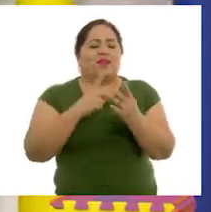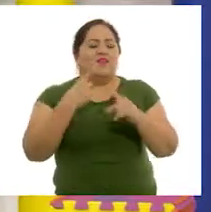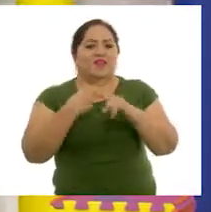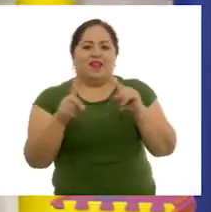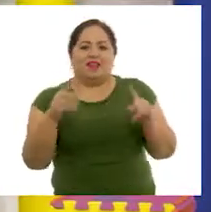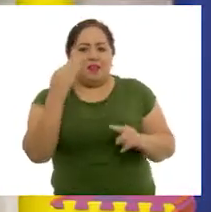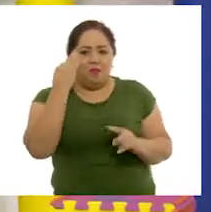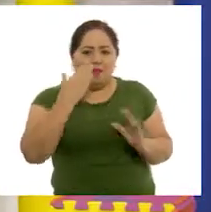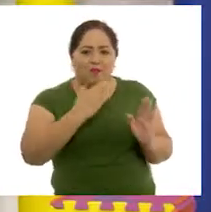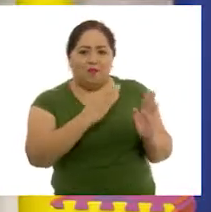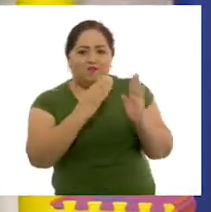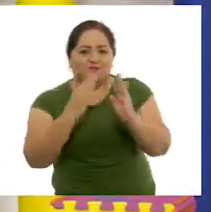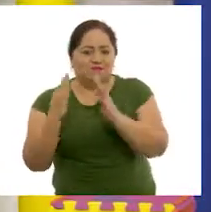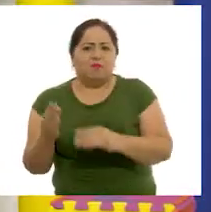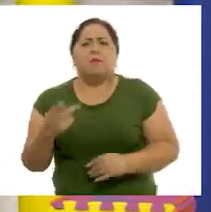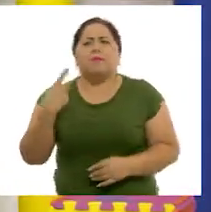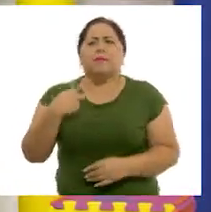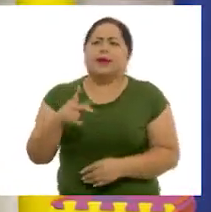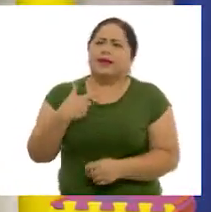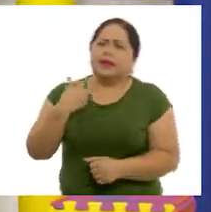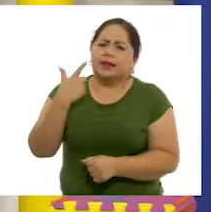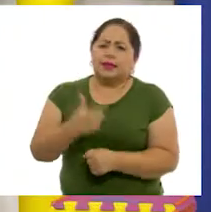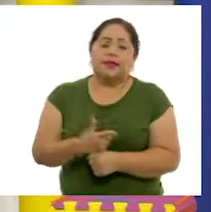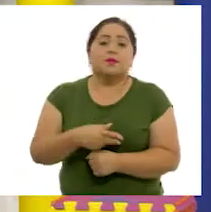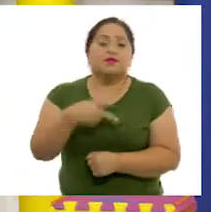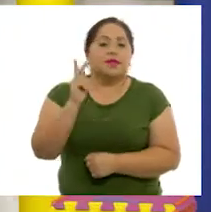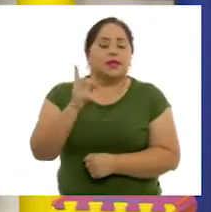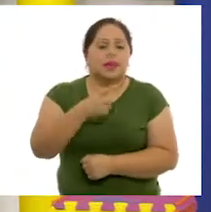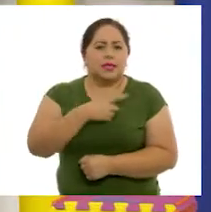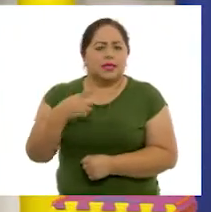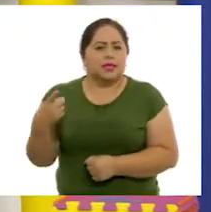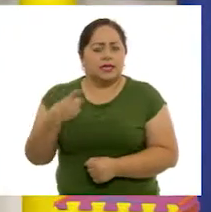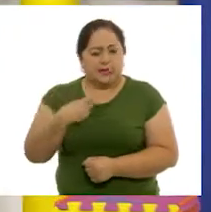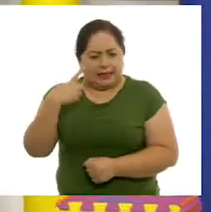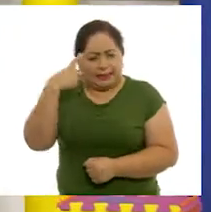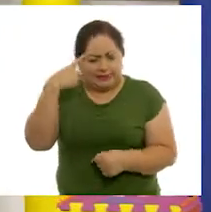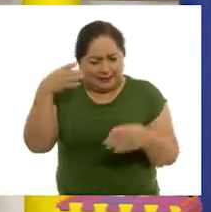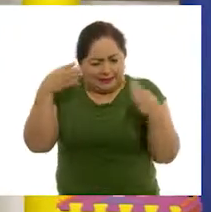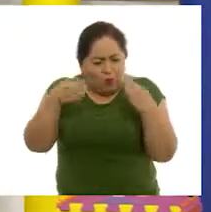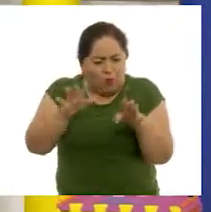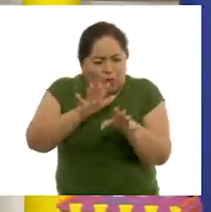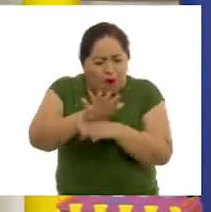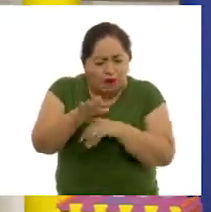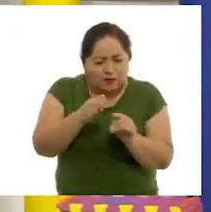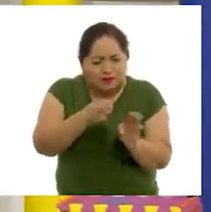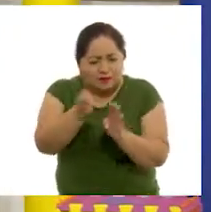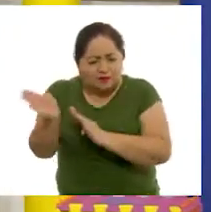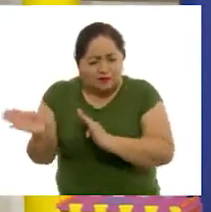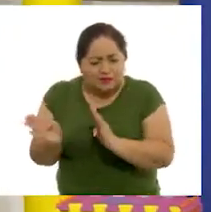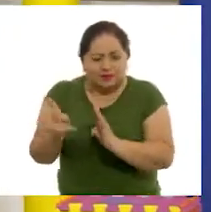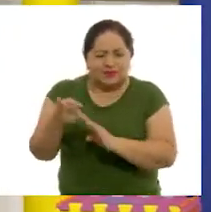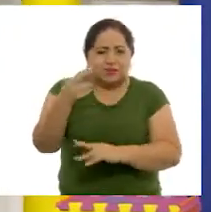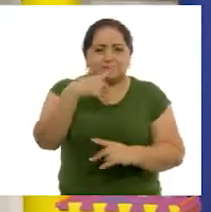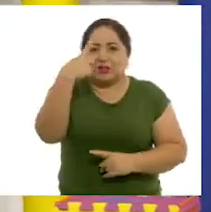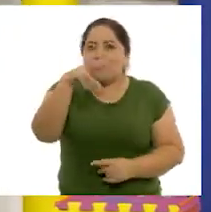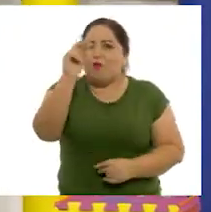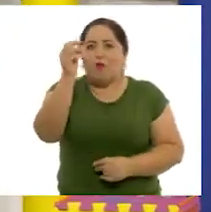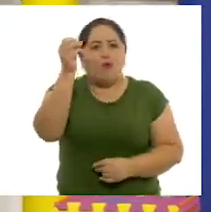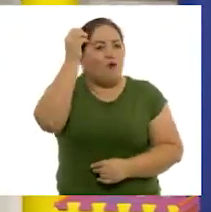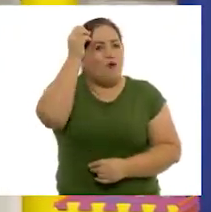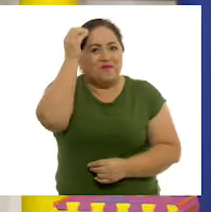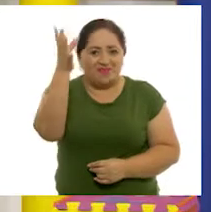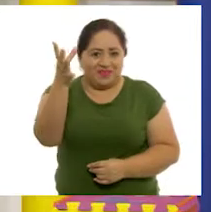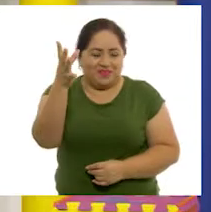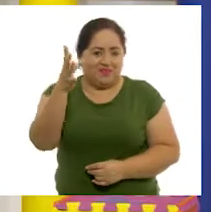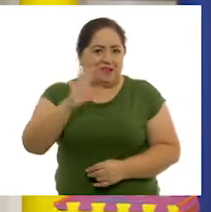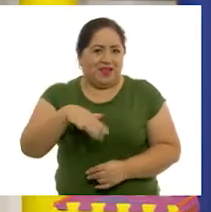diferentes tiempos. ¿Sabes de qué me di cuenta, maestro Lalo? De que hay que estar mucho, muy concentrados. Exacto. Para que no se te olviden los movimientos